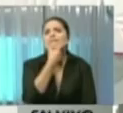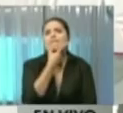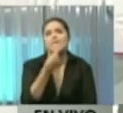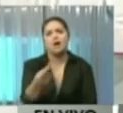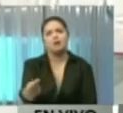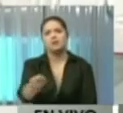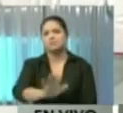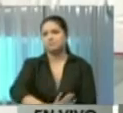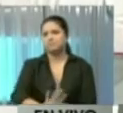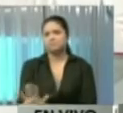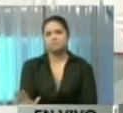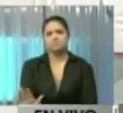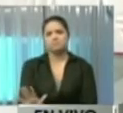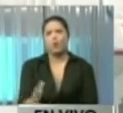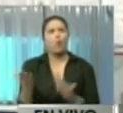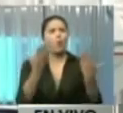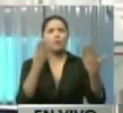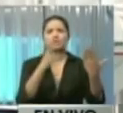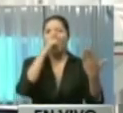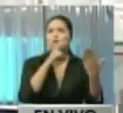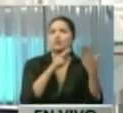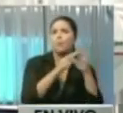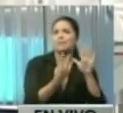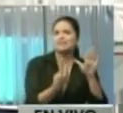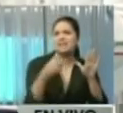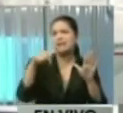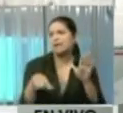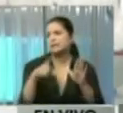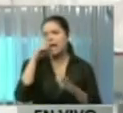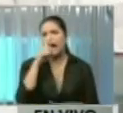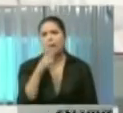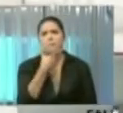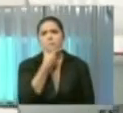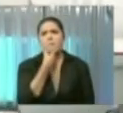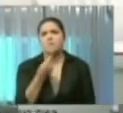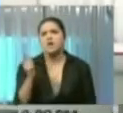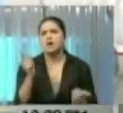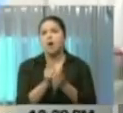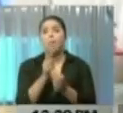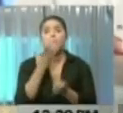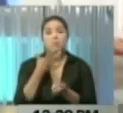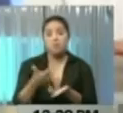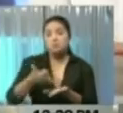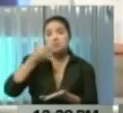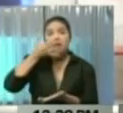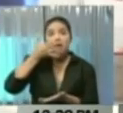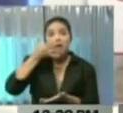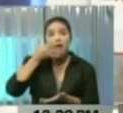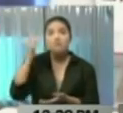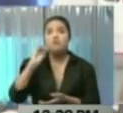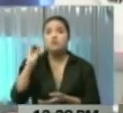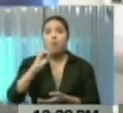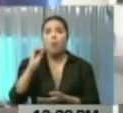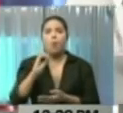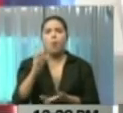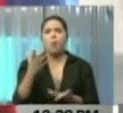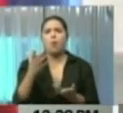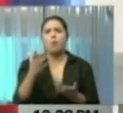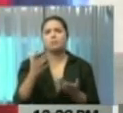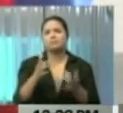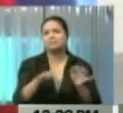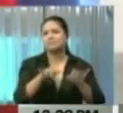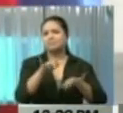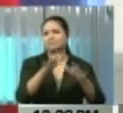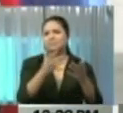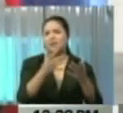más sencillo que el del año 2007. No debe haber complicaciones, por ejemplo, sus teléfonos celulares o decodificadores de algún sistema